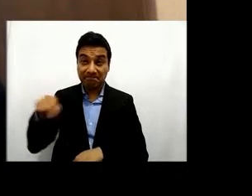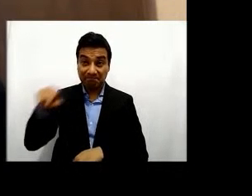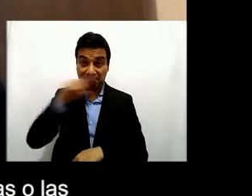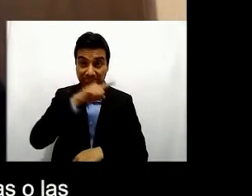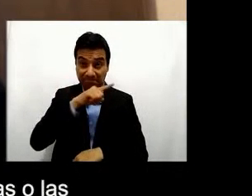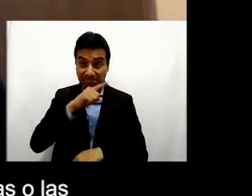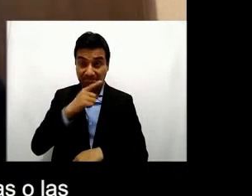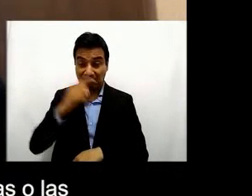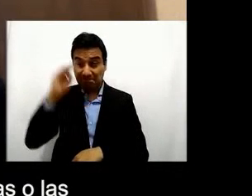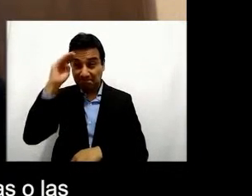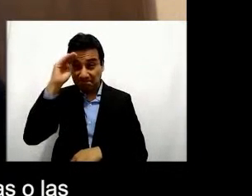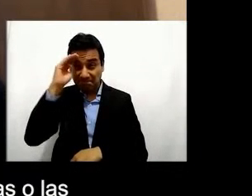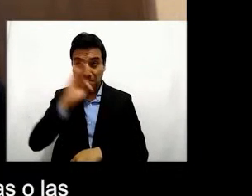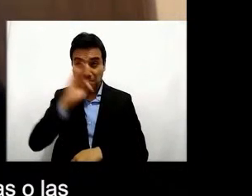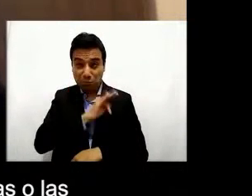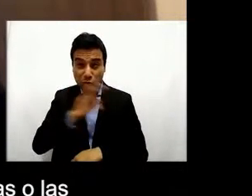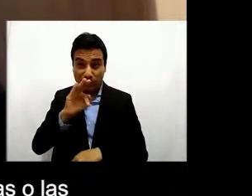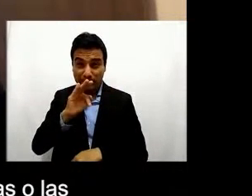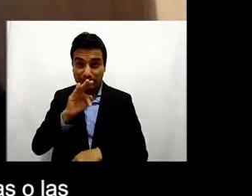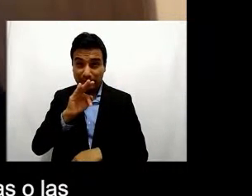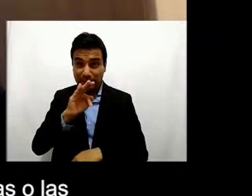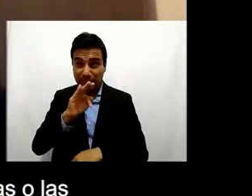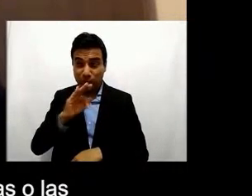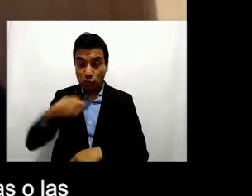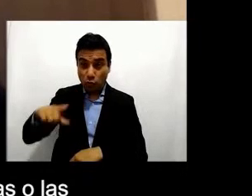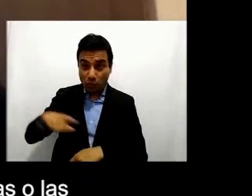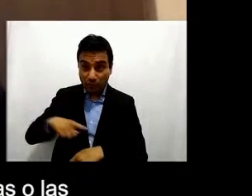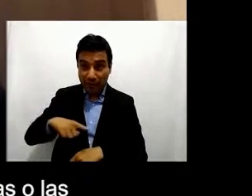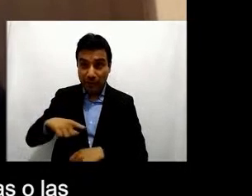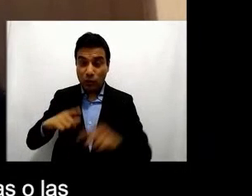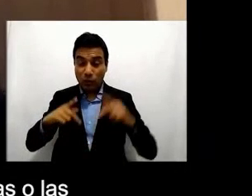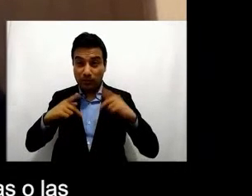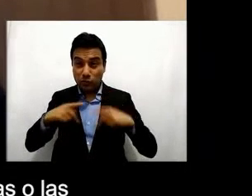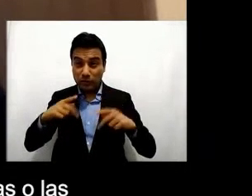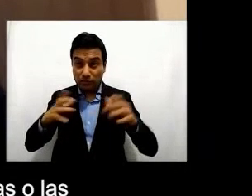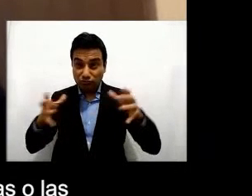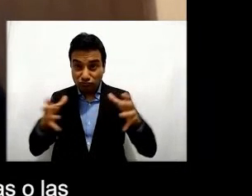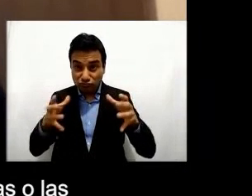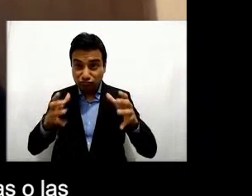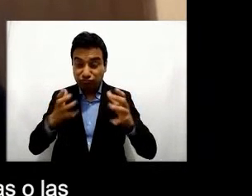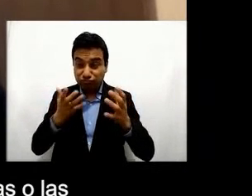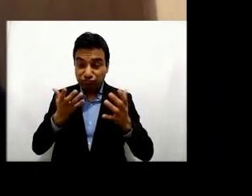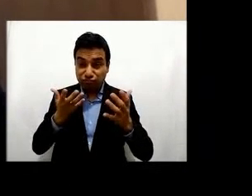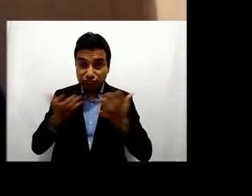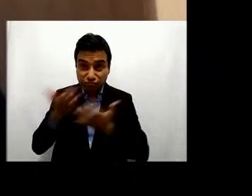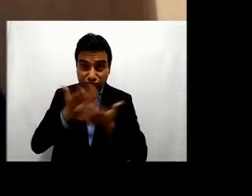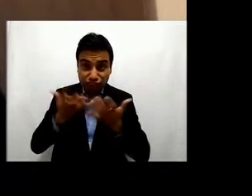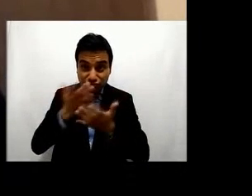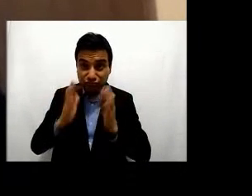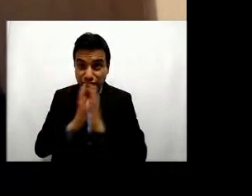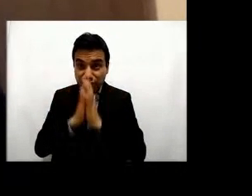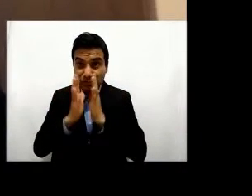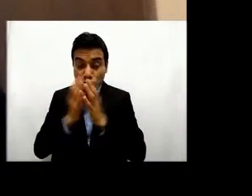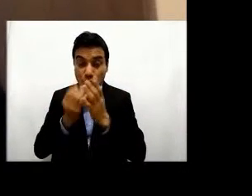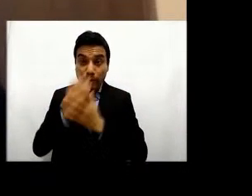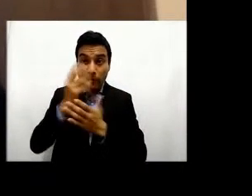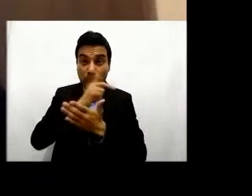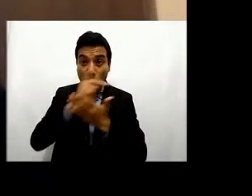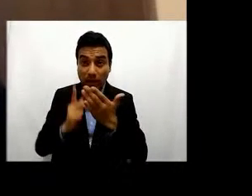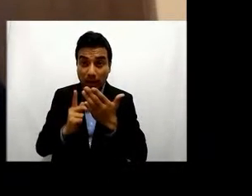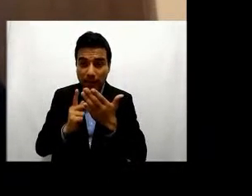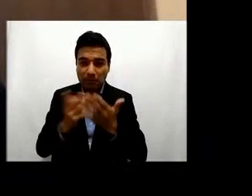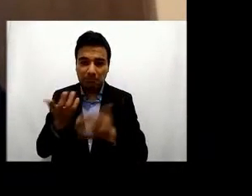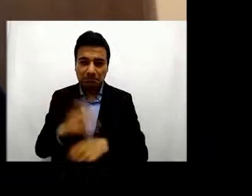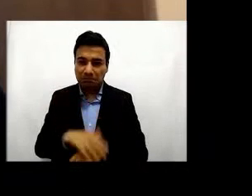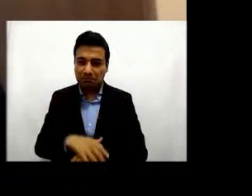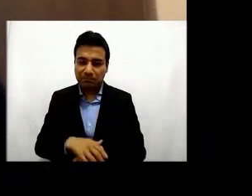colaborar en conjunto con la ciudadanía, las políticas públicas o las políticas culturales específicamente. Y esas políticas culturales, como